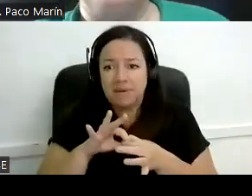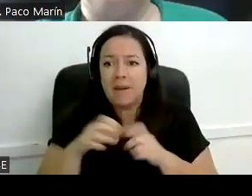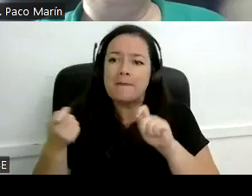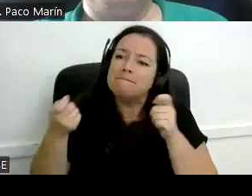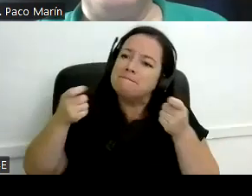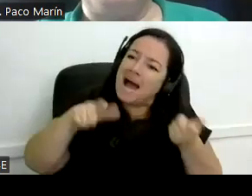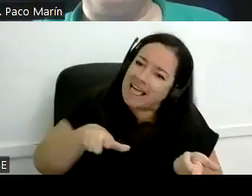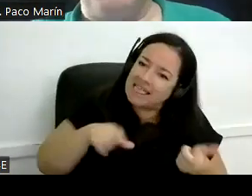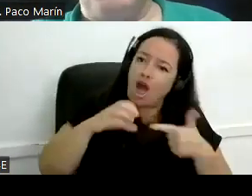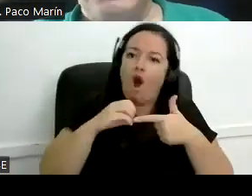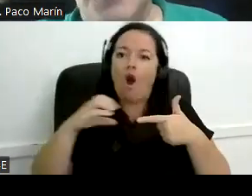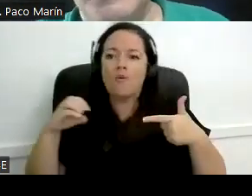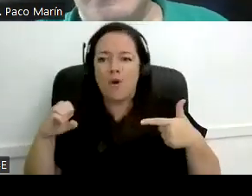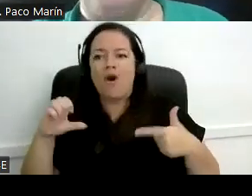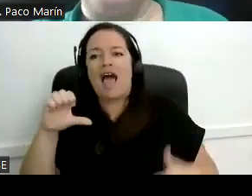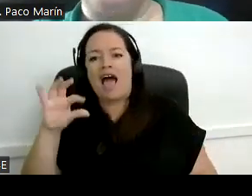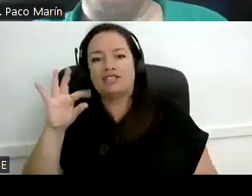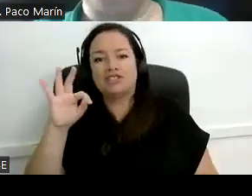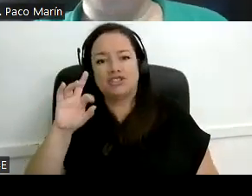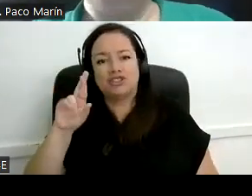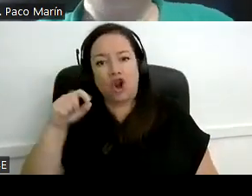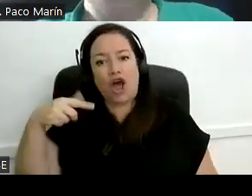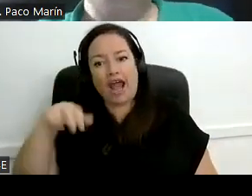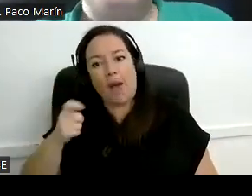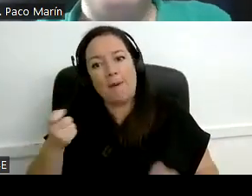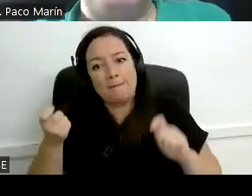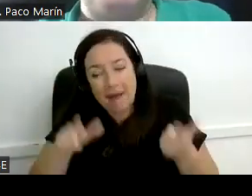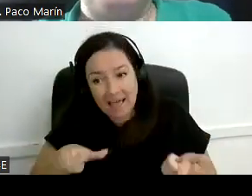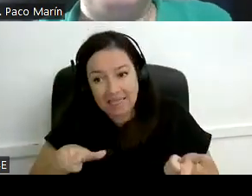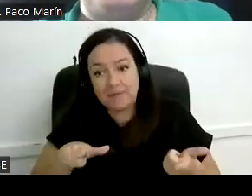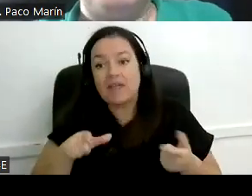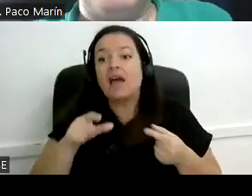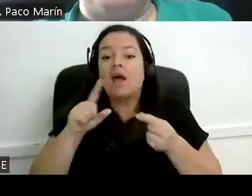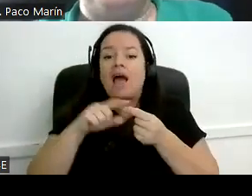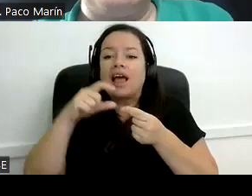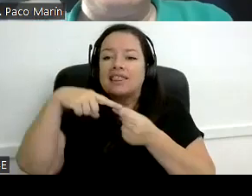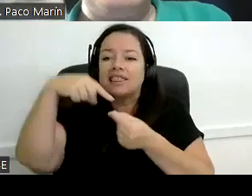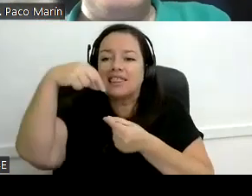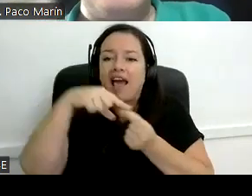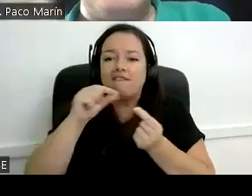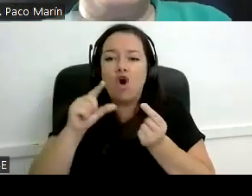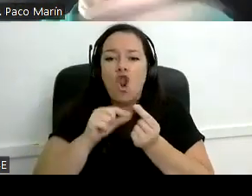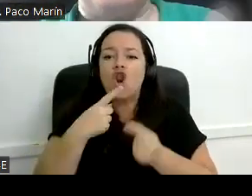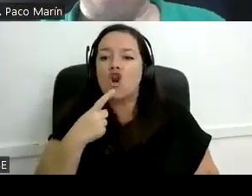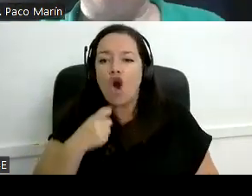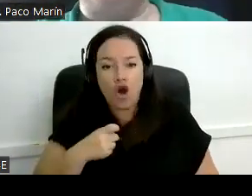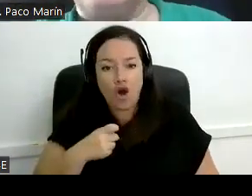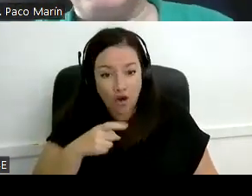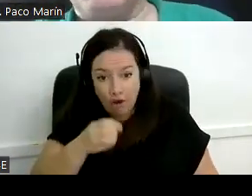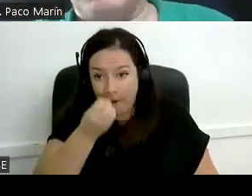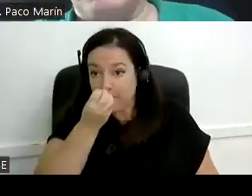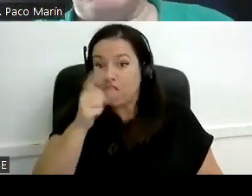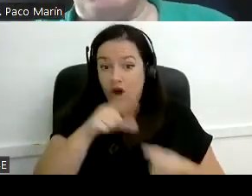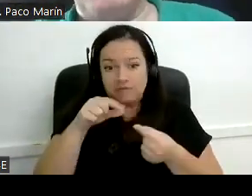pseudoestrogénicos, es decir, con efecto similar a los estrógenos, del trébol rojo en este caso. Es decir, ahí vamos a